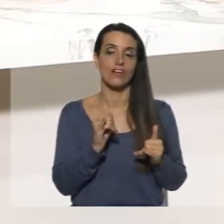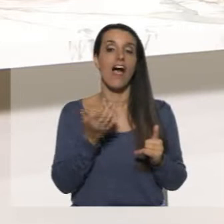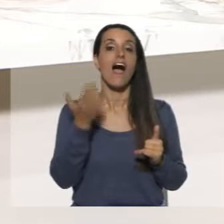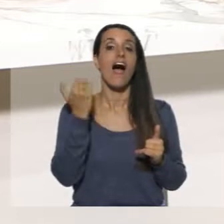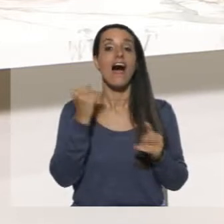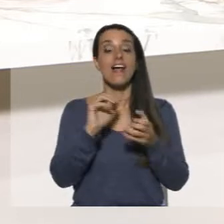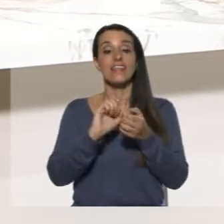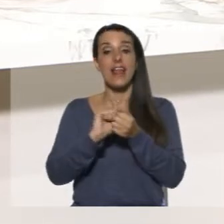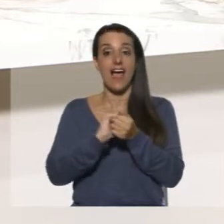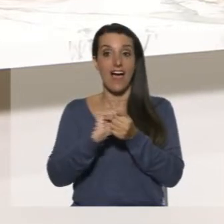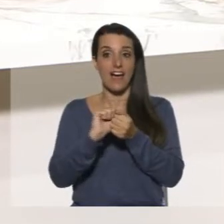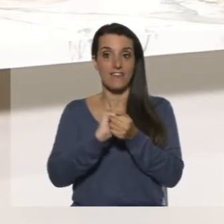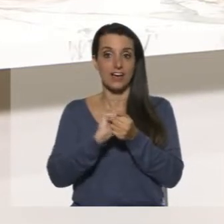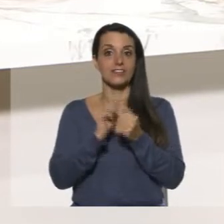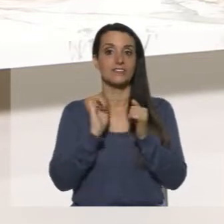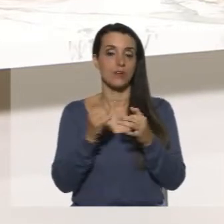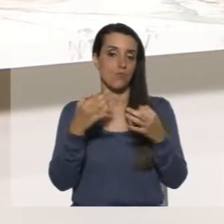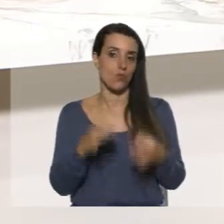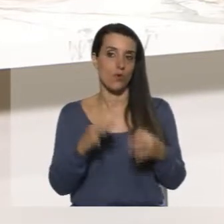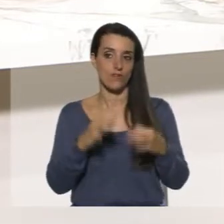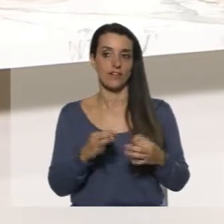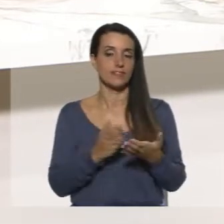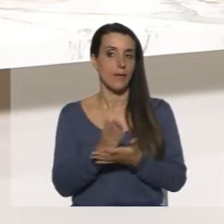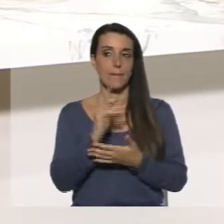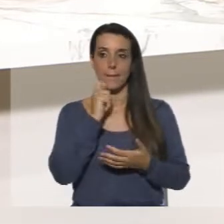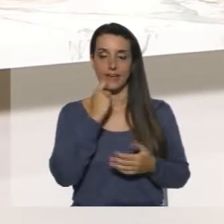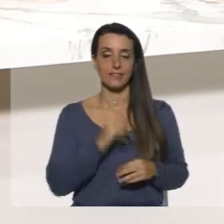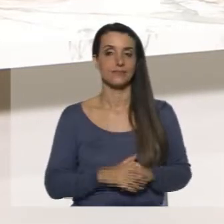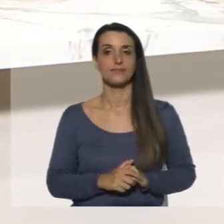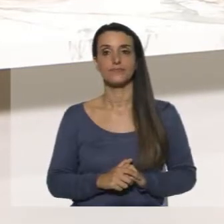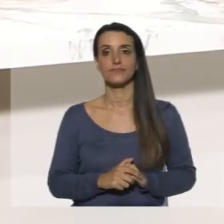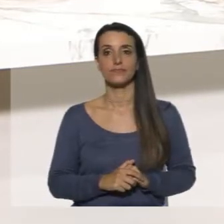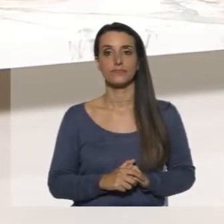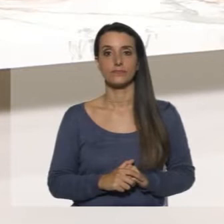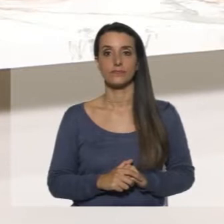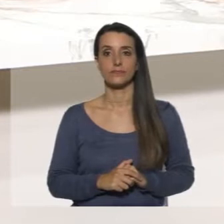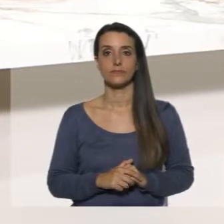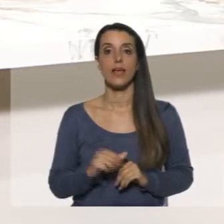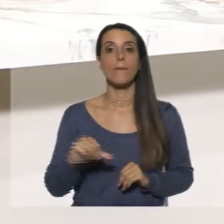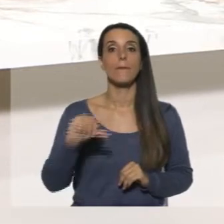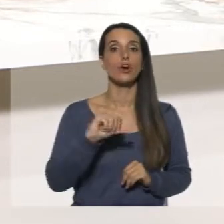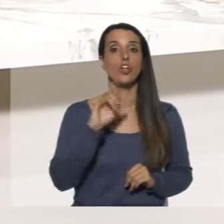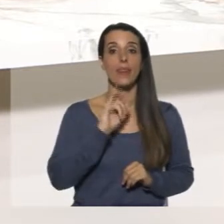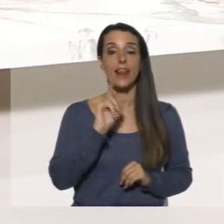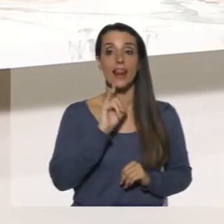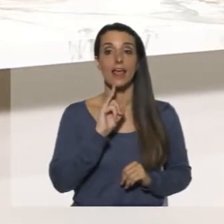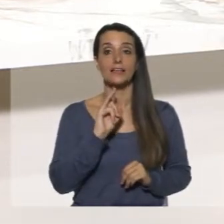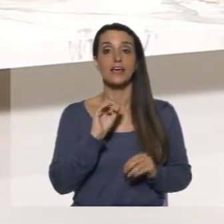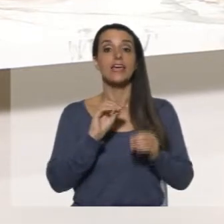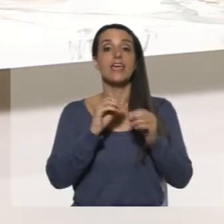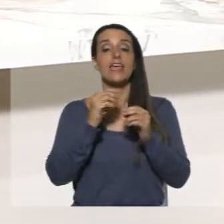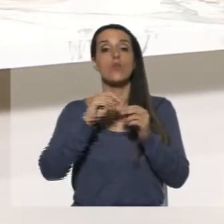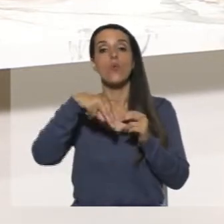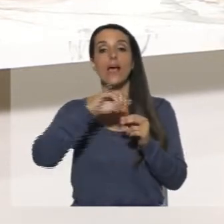la lavamos y la cepillamos bien, muy ¿no? Bien, antes siempre, de poner a hervir. Siempre, me encanta perfecto. Decirlo. Qué rico. Sí. Ay, un poquito y ahí de vas leche, agregando leche, nuez manteca y nuez moscada.